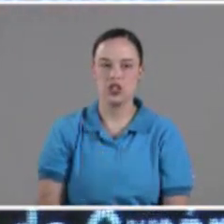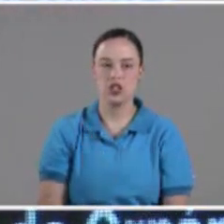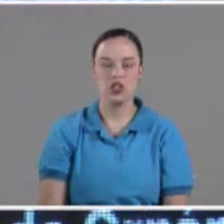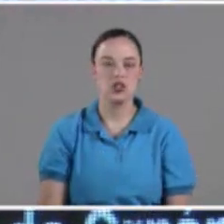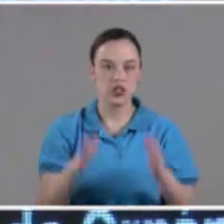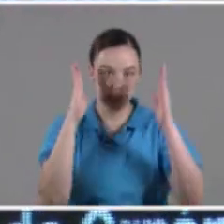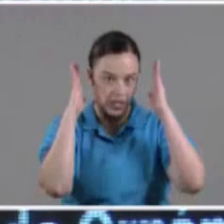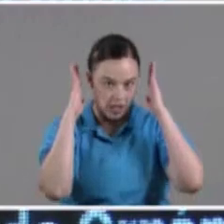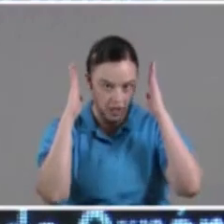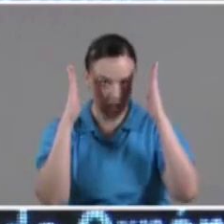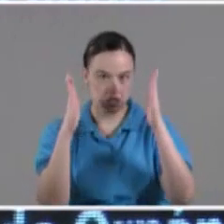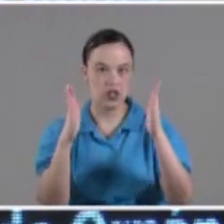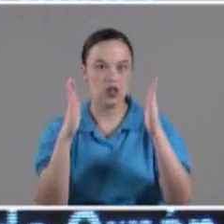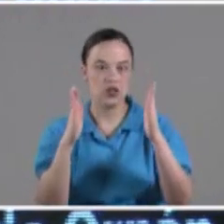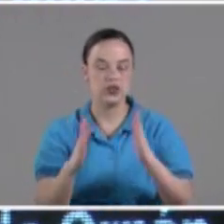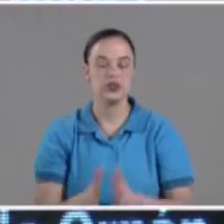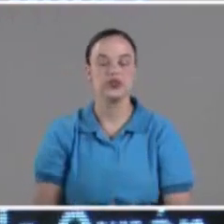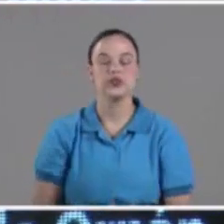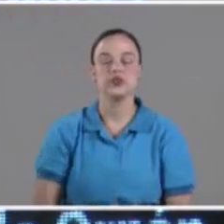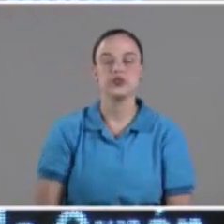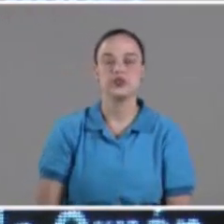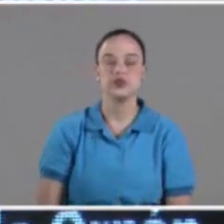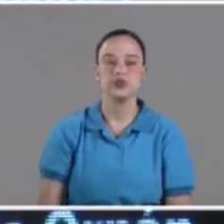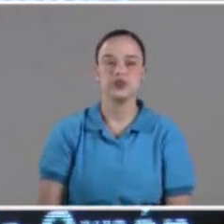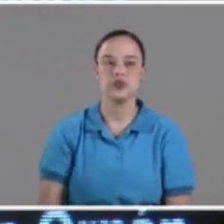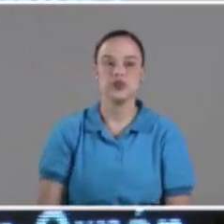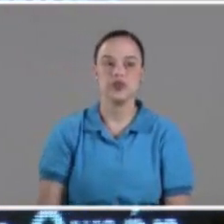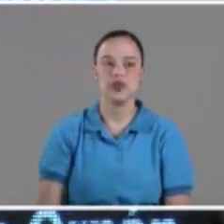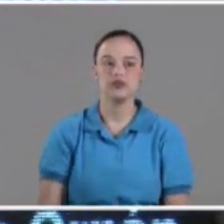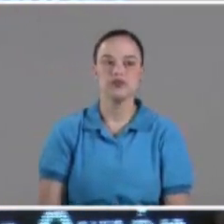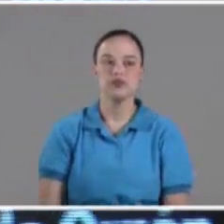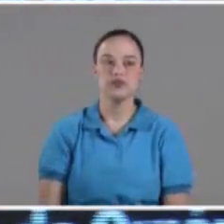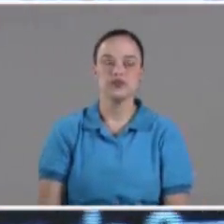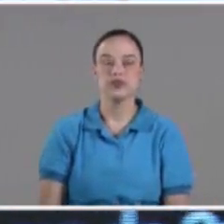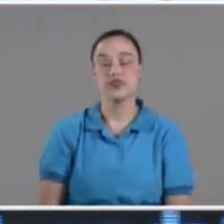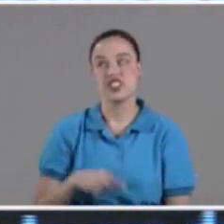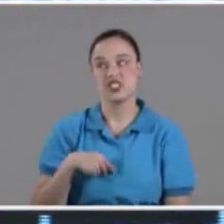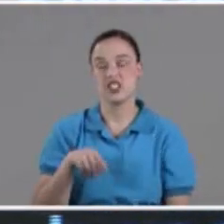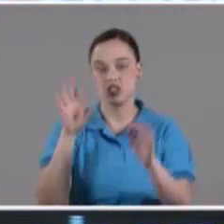atención Además está lloviendo